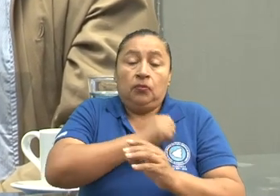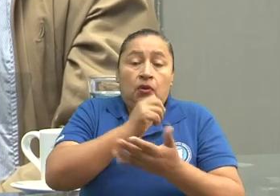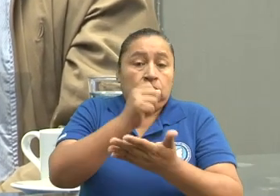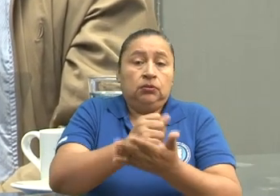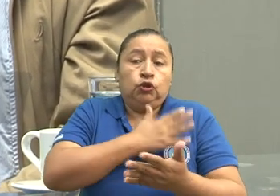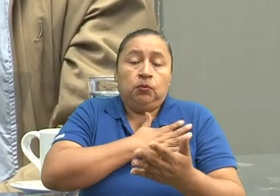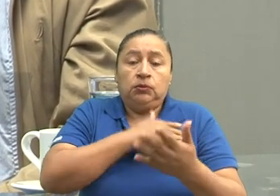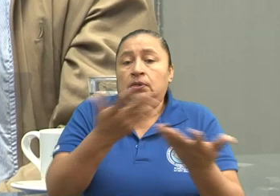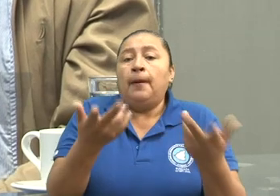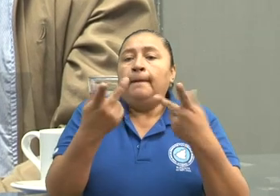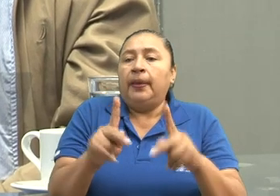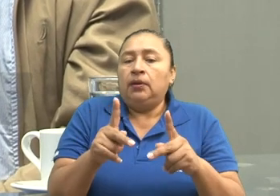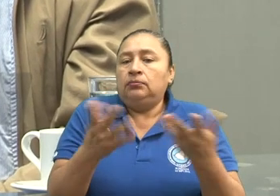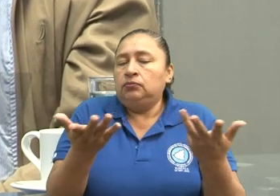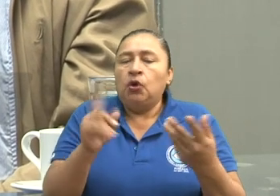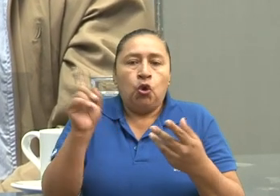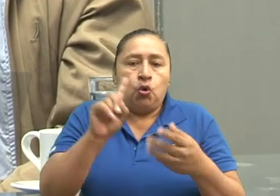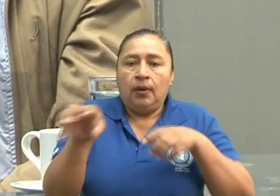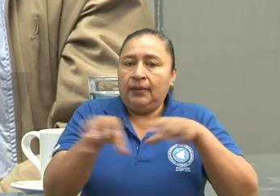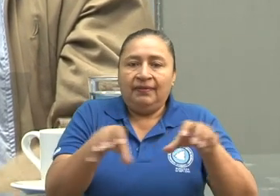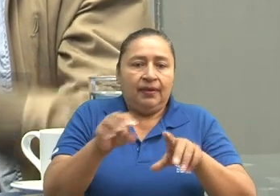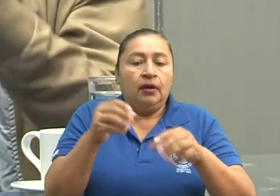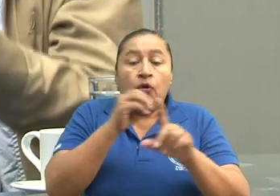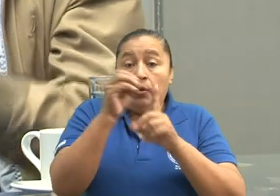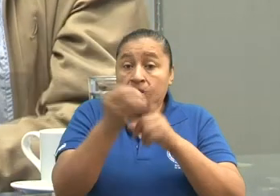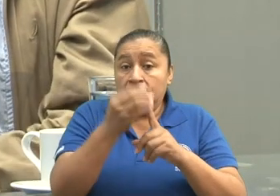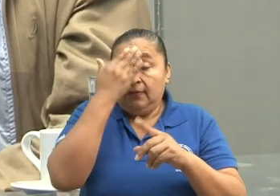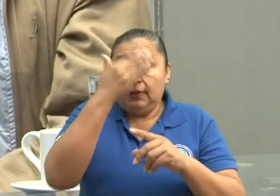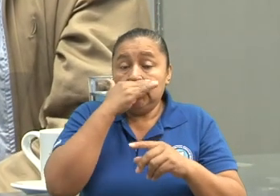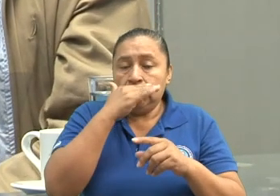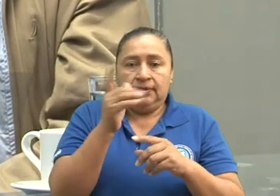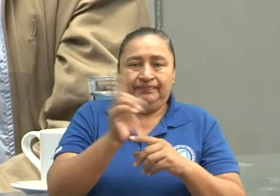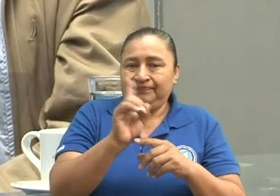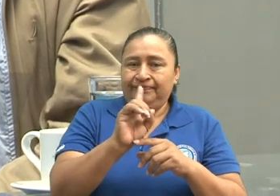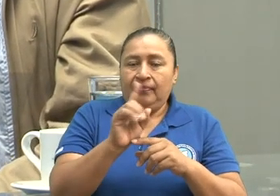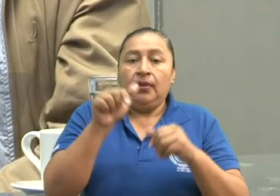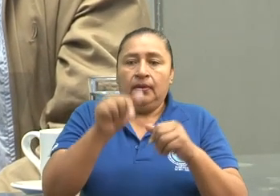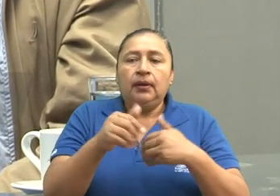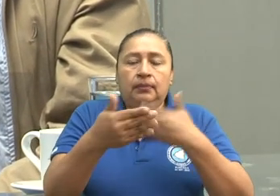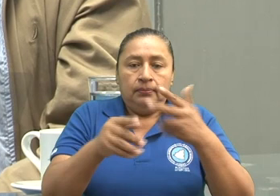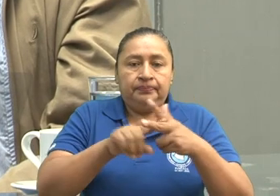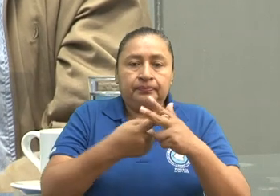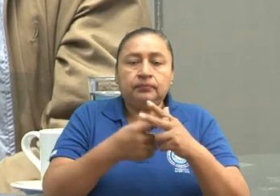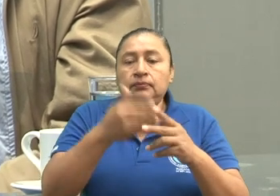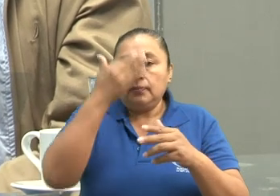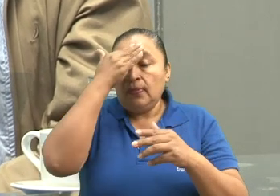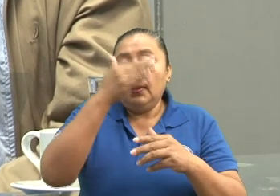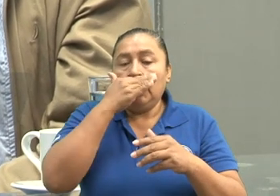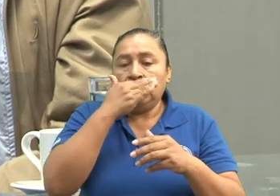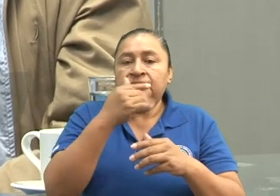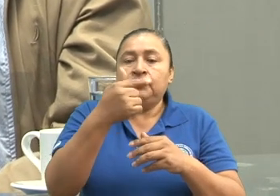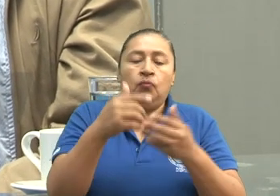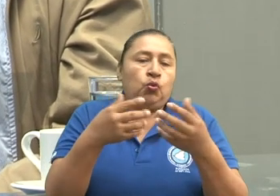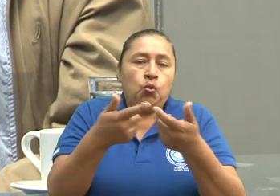fue una acción, pues, protagonizada por el Frente. Más bien el Frente ya era una guerrilla, un